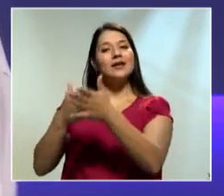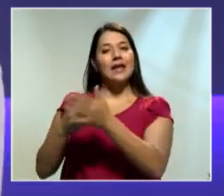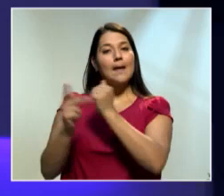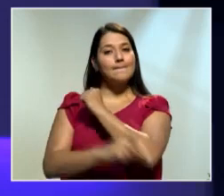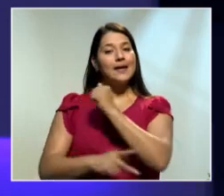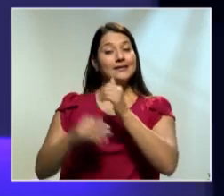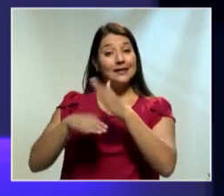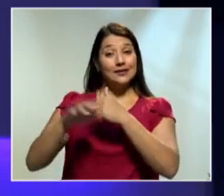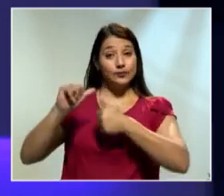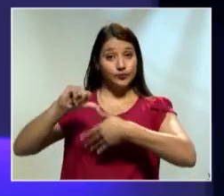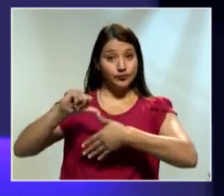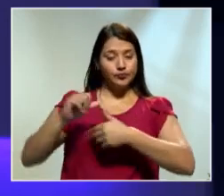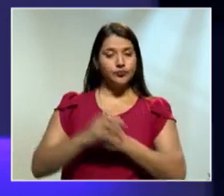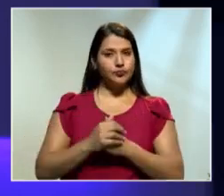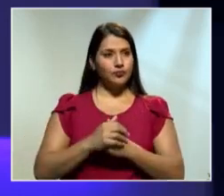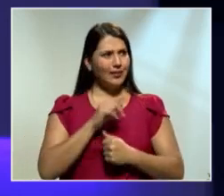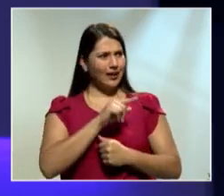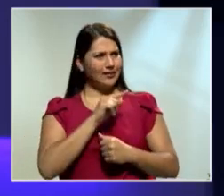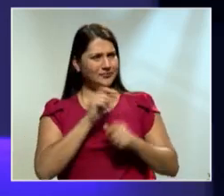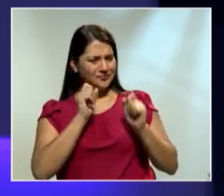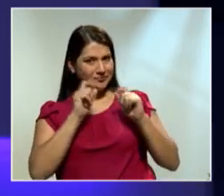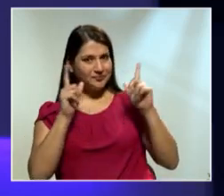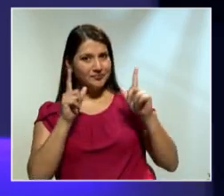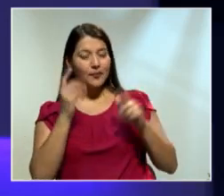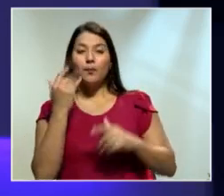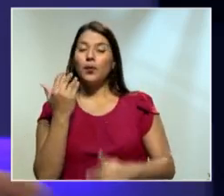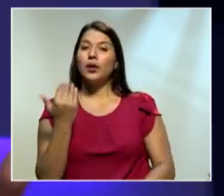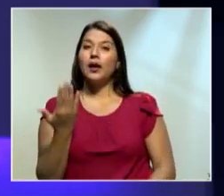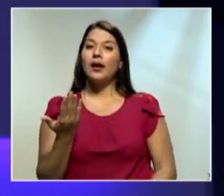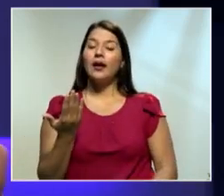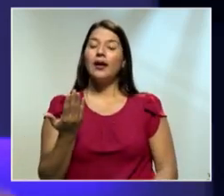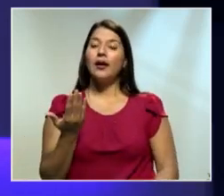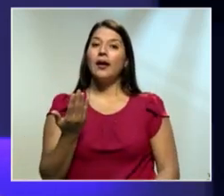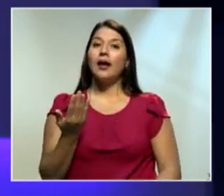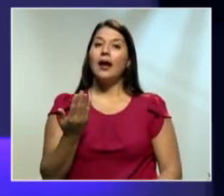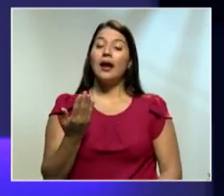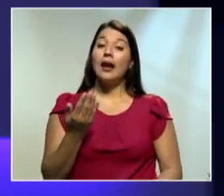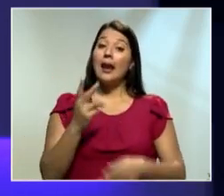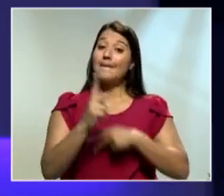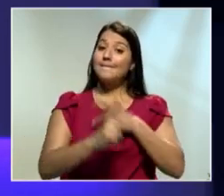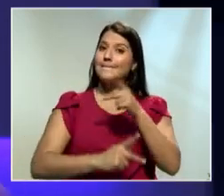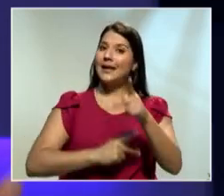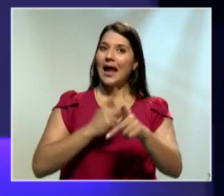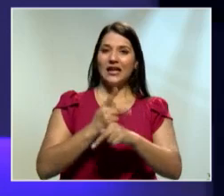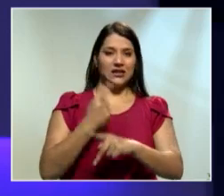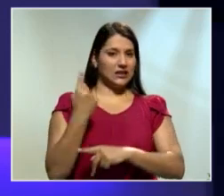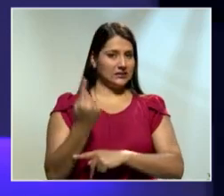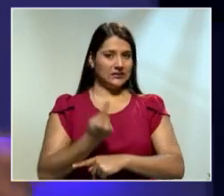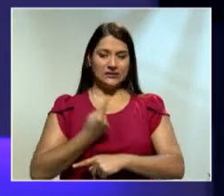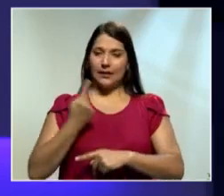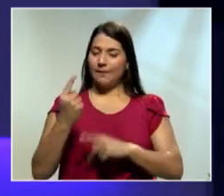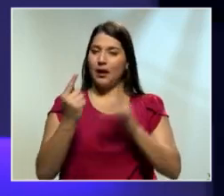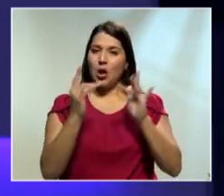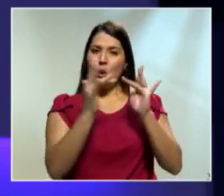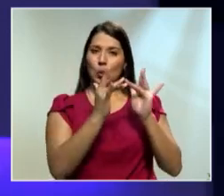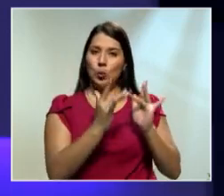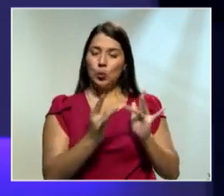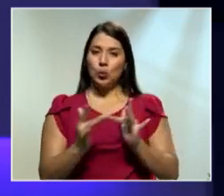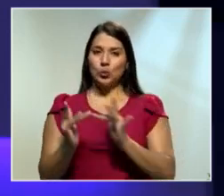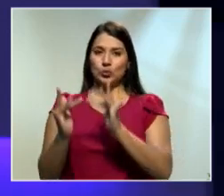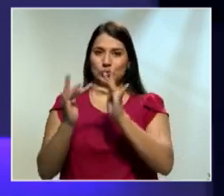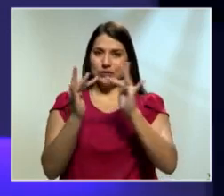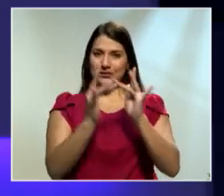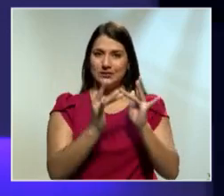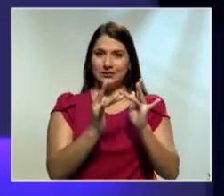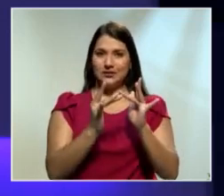suramericanos. Es impresionante eso porque el planeta siempre estuvo conectado, siempre andamos